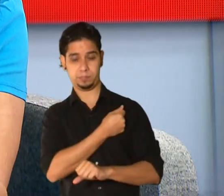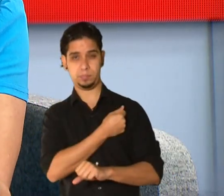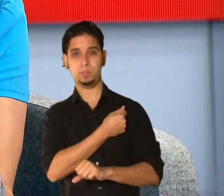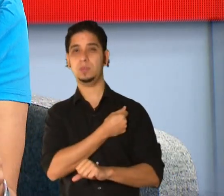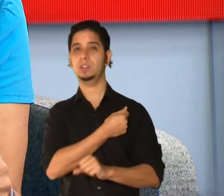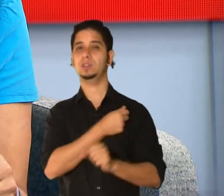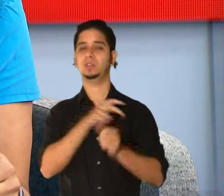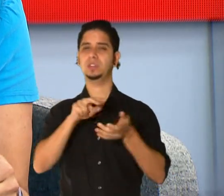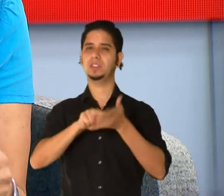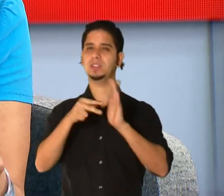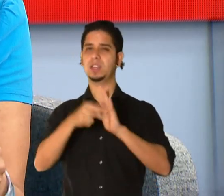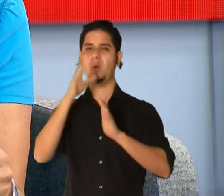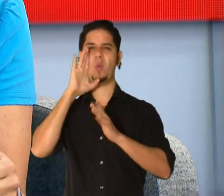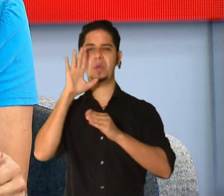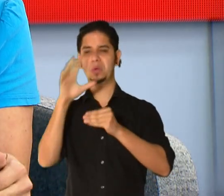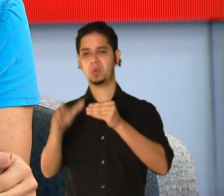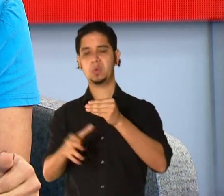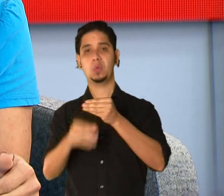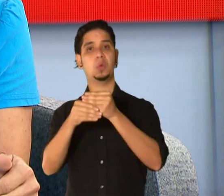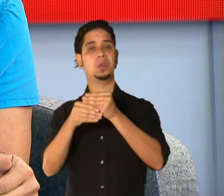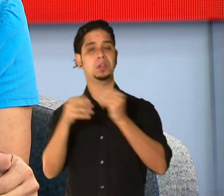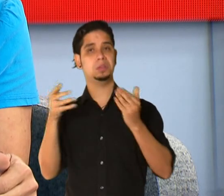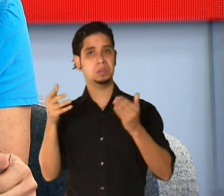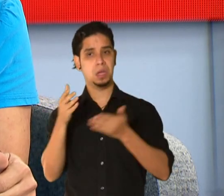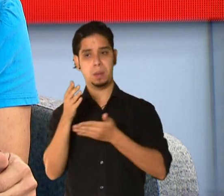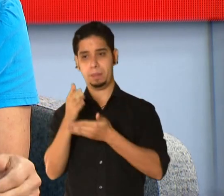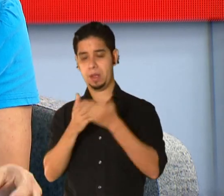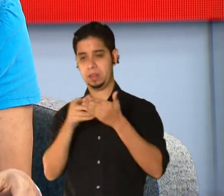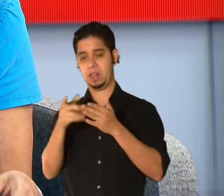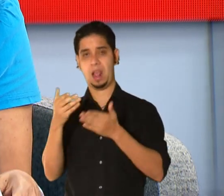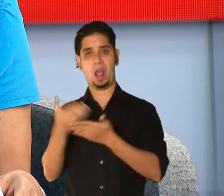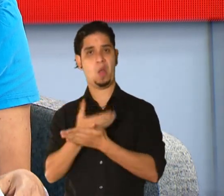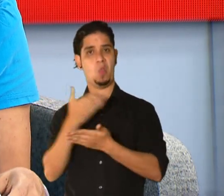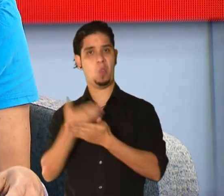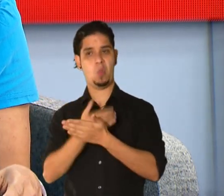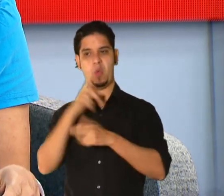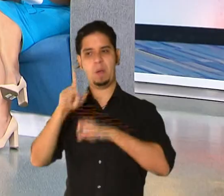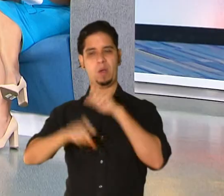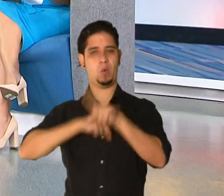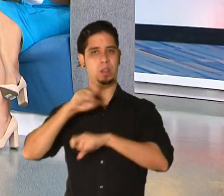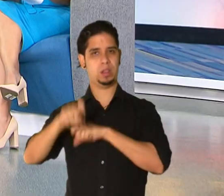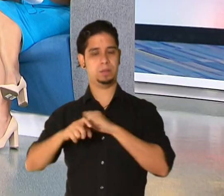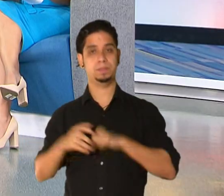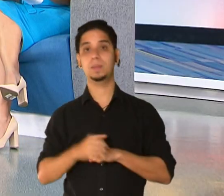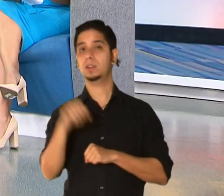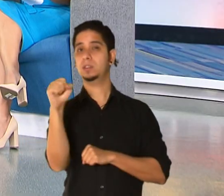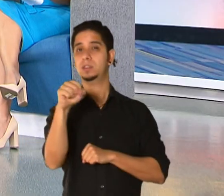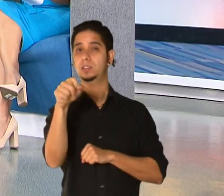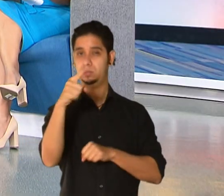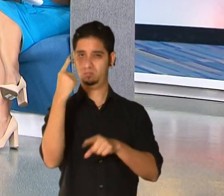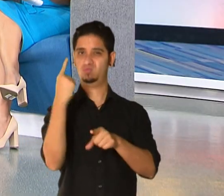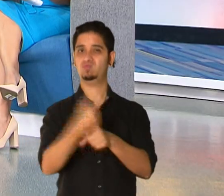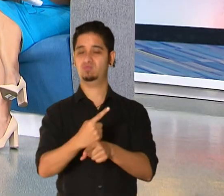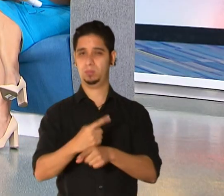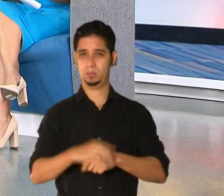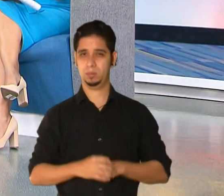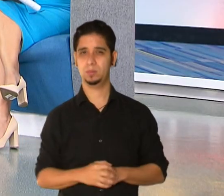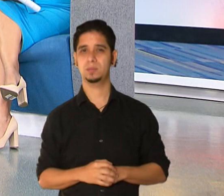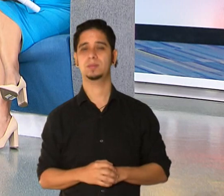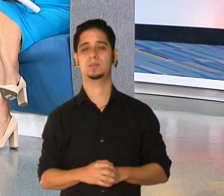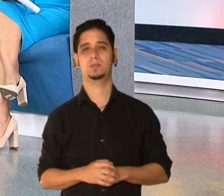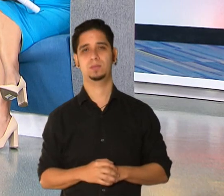va a incluir parte de eso en esta nueva etapa de la encuesta? Así es, y esto es